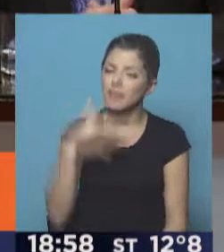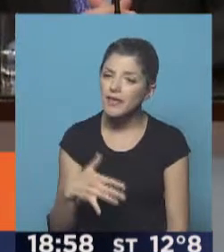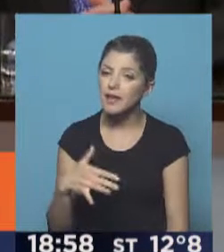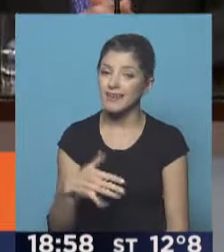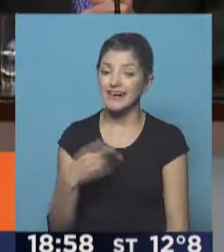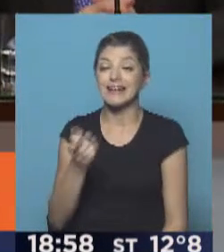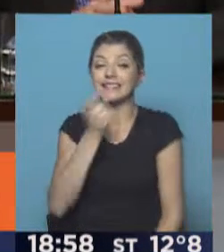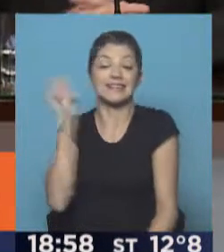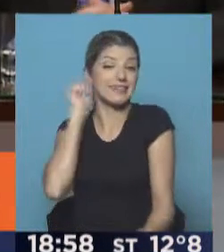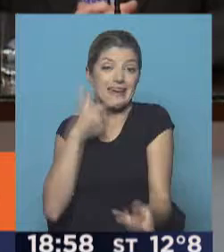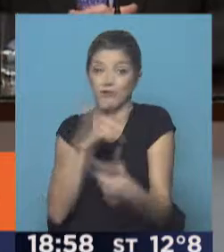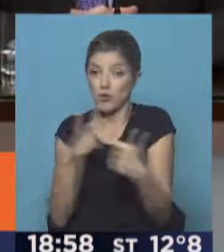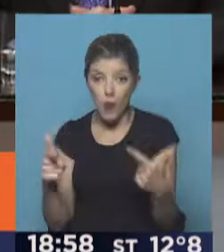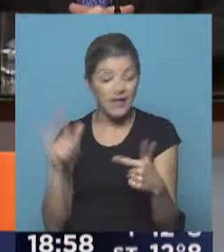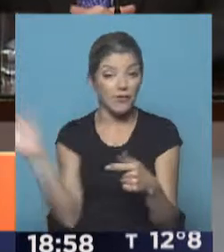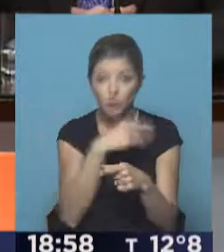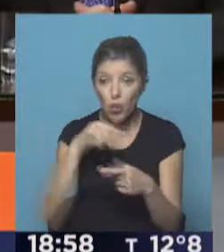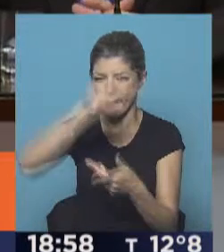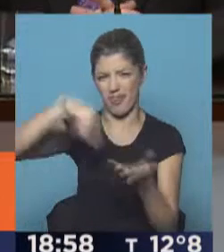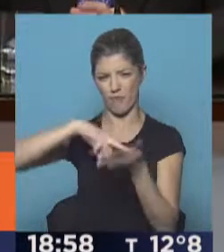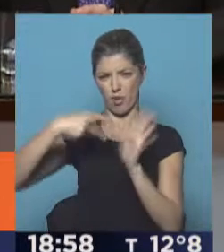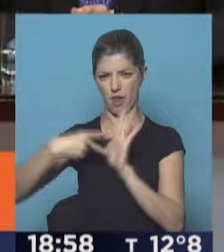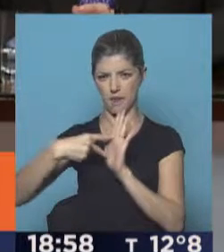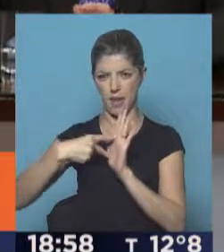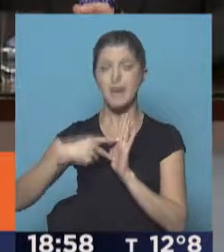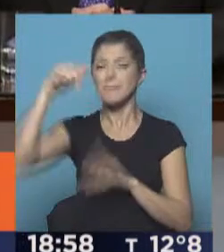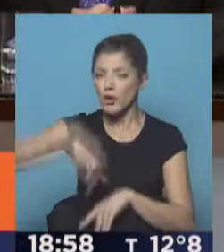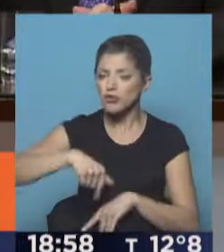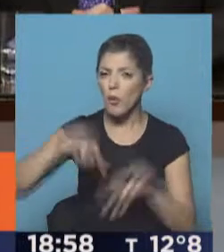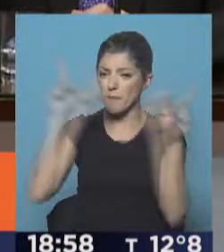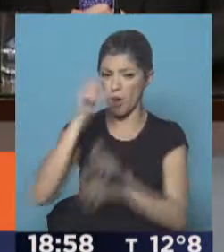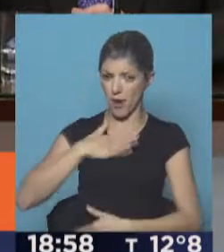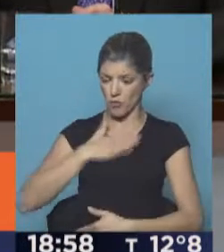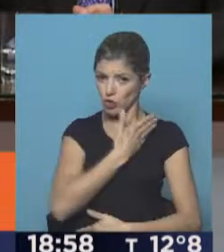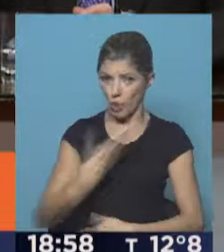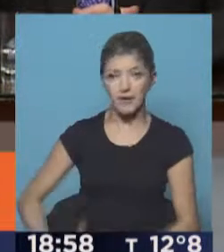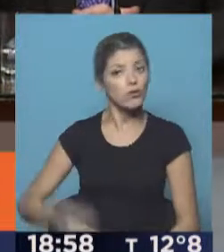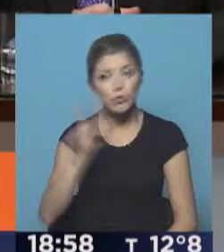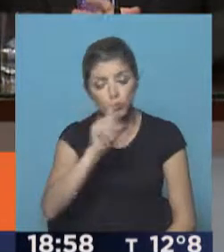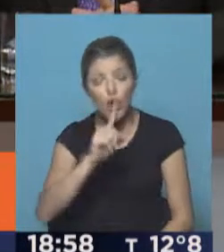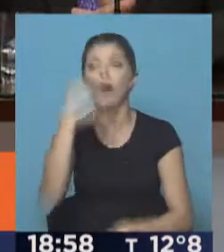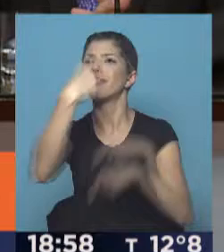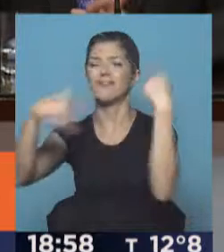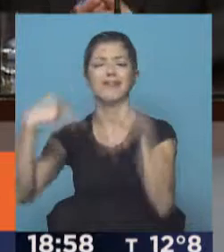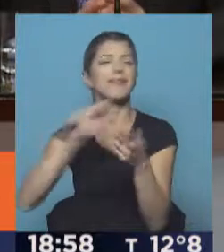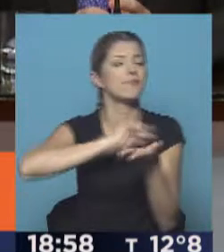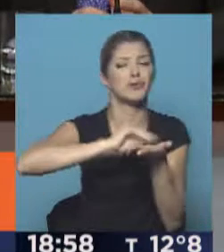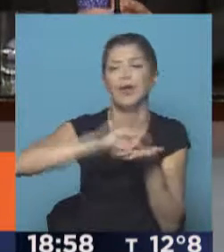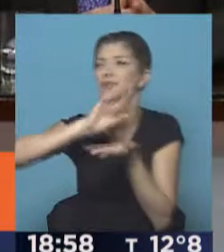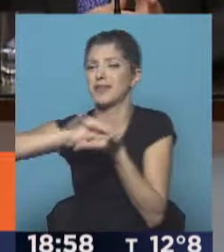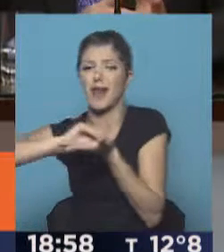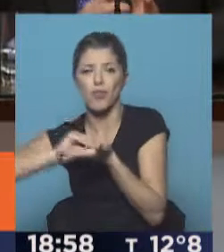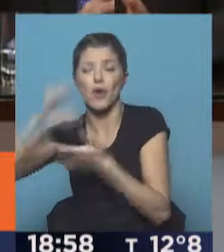es un desafío que tenemos que lograr los argentinos, y esto no es un problema de este gobierno, y lo hemos hablado con bastantes gobernadores, con diputados, senadores, con la